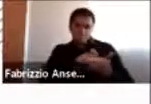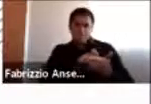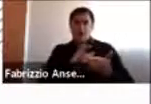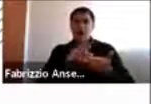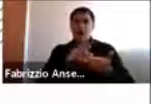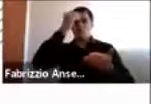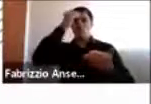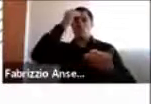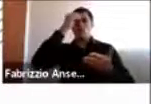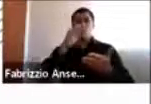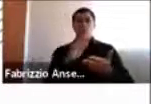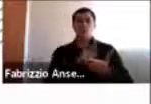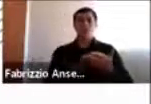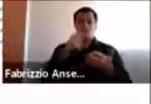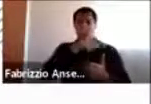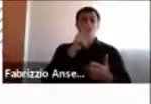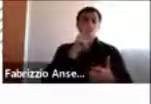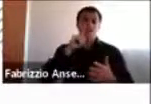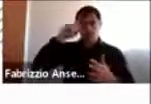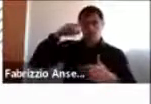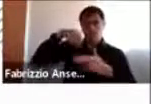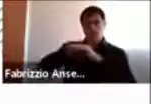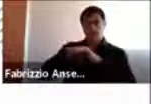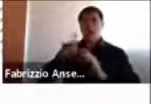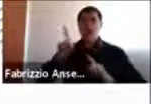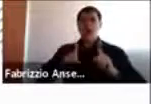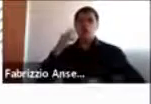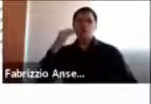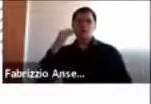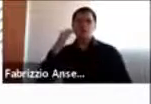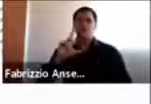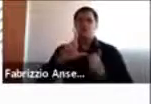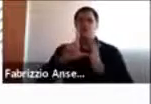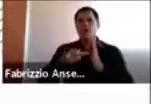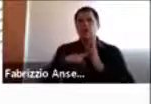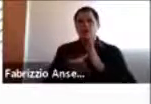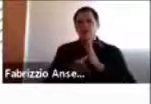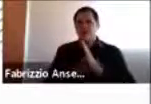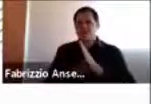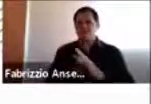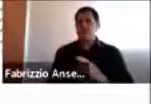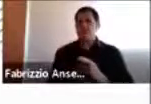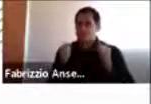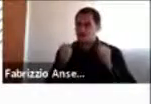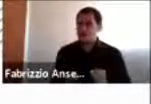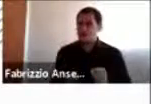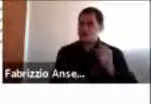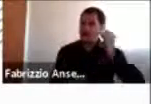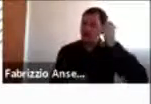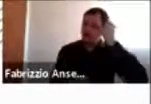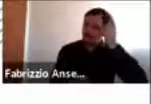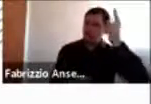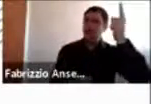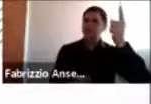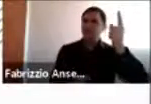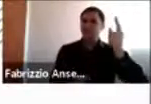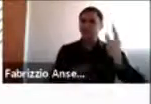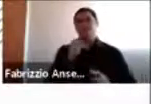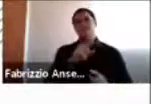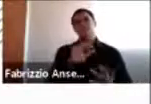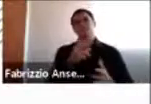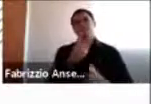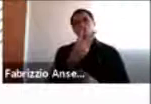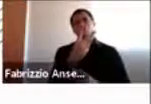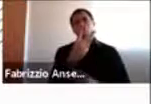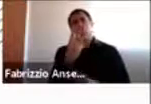Se ha encontrado que por ejemplo aquellos niños que son más lentos para recuperar esa información pues son también aquellos que dos o tres años más adelante